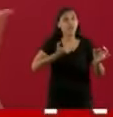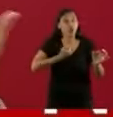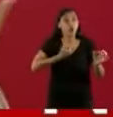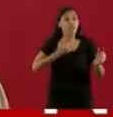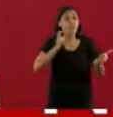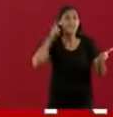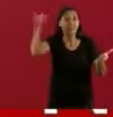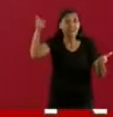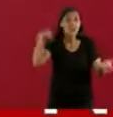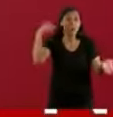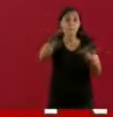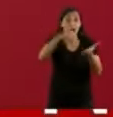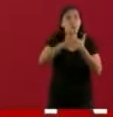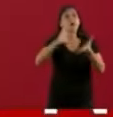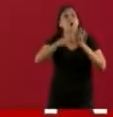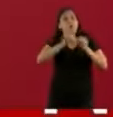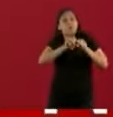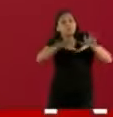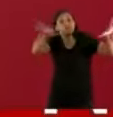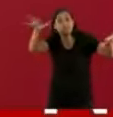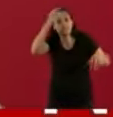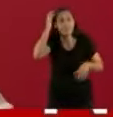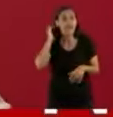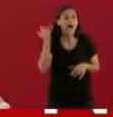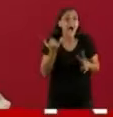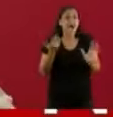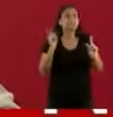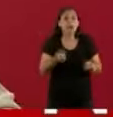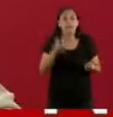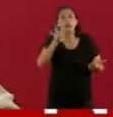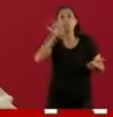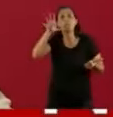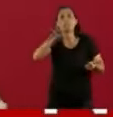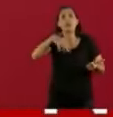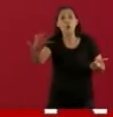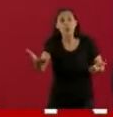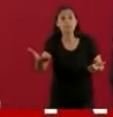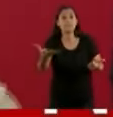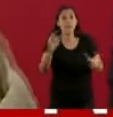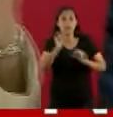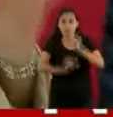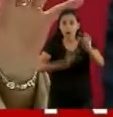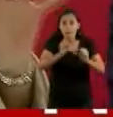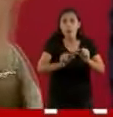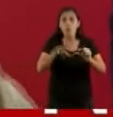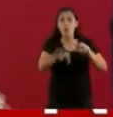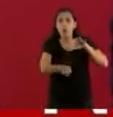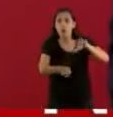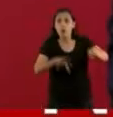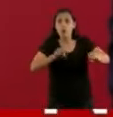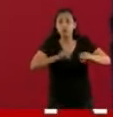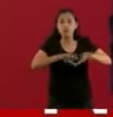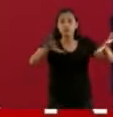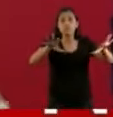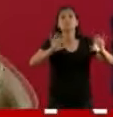están extendiendo a las primeras ciudades de la provincia de Buenos Aires, se están extendiendo a